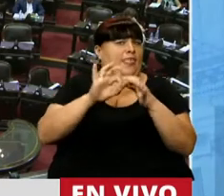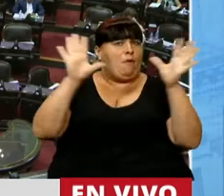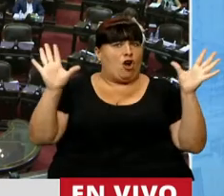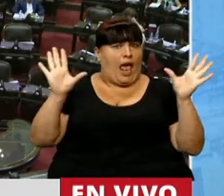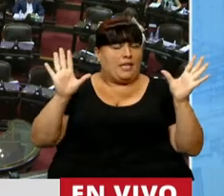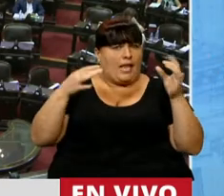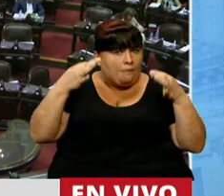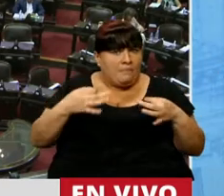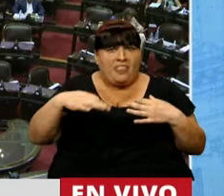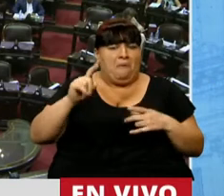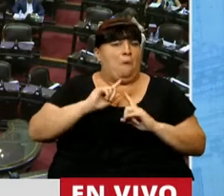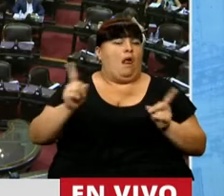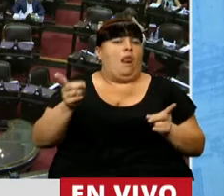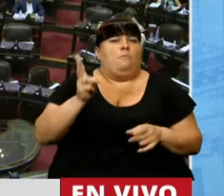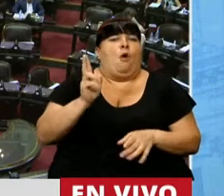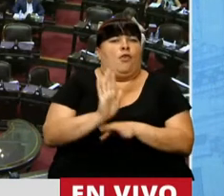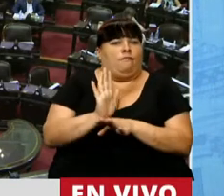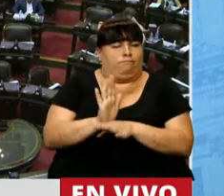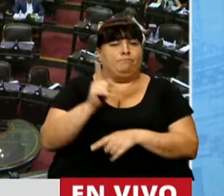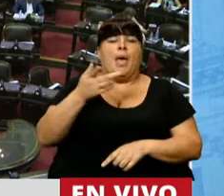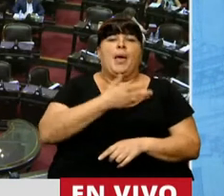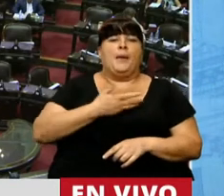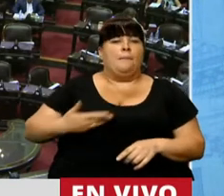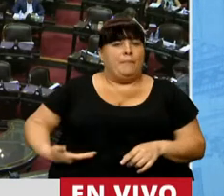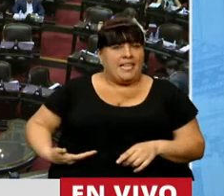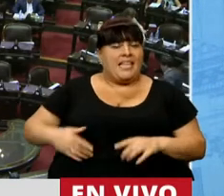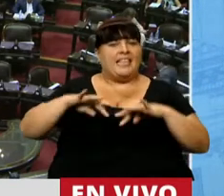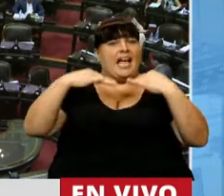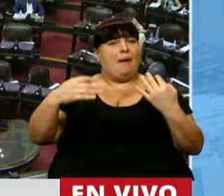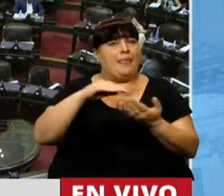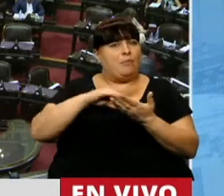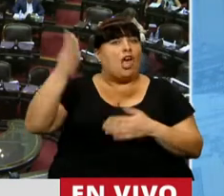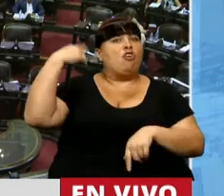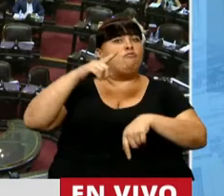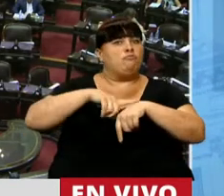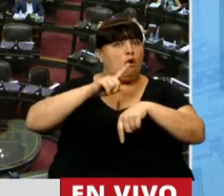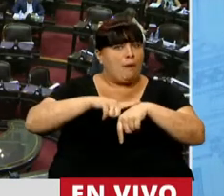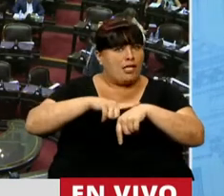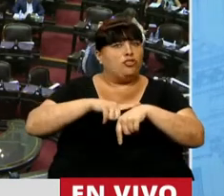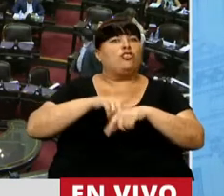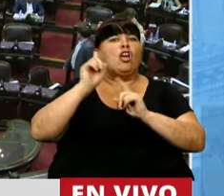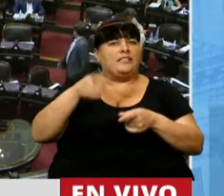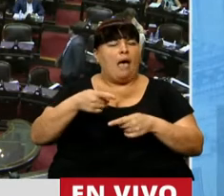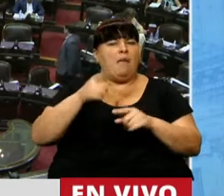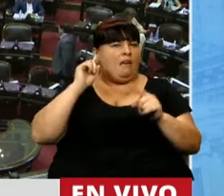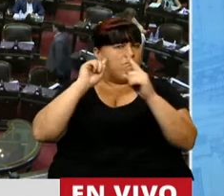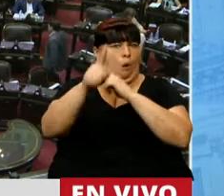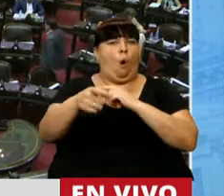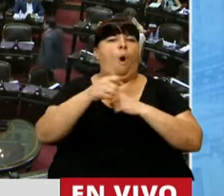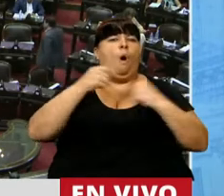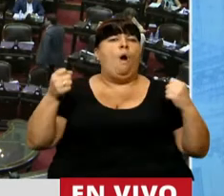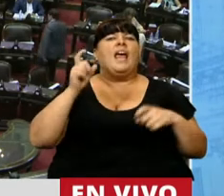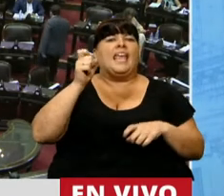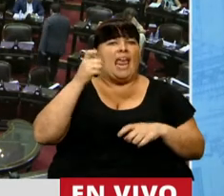democráticas como correspondía. El señor presidente de la Cámara de Diputados de ese momento sufrió un ataque directo de